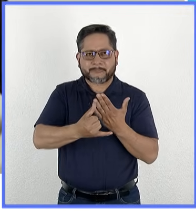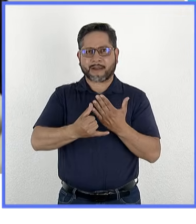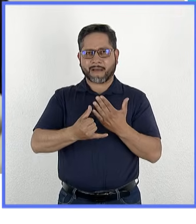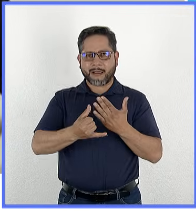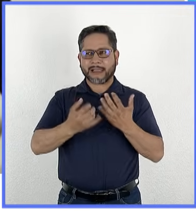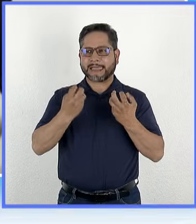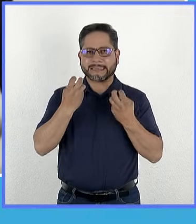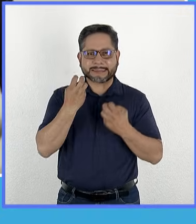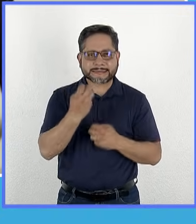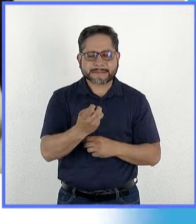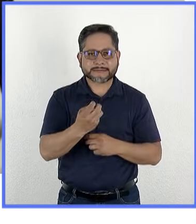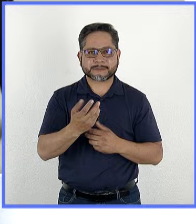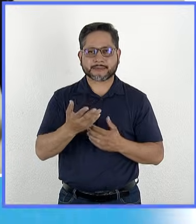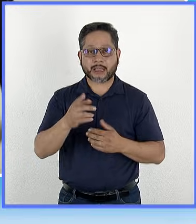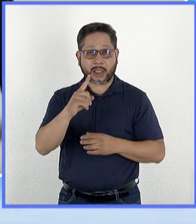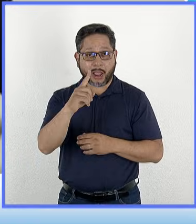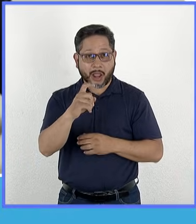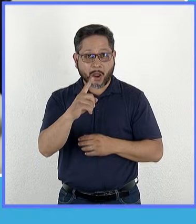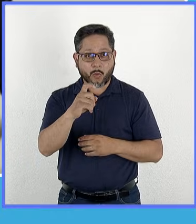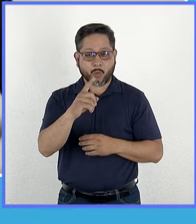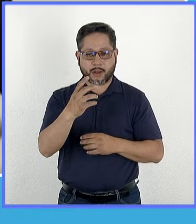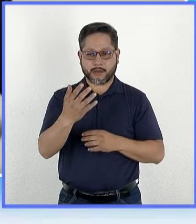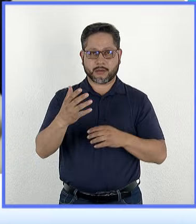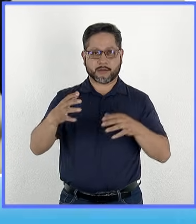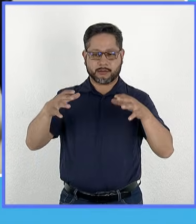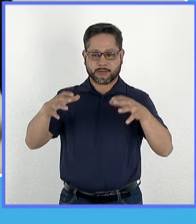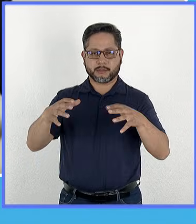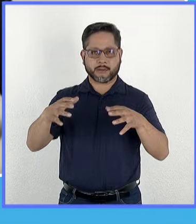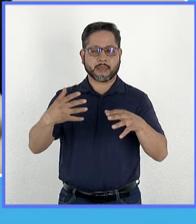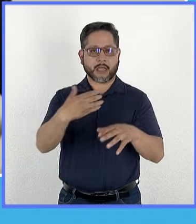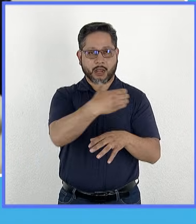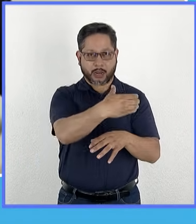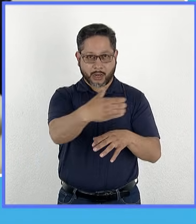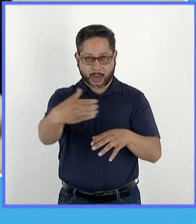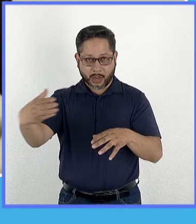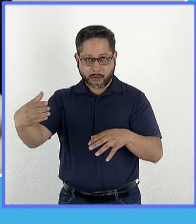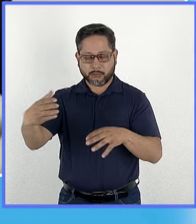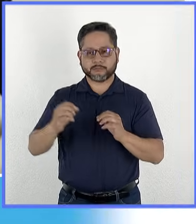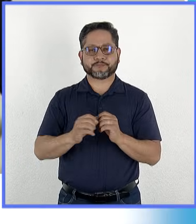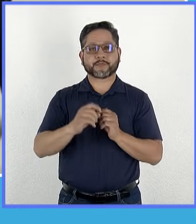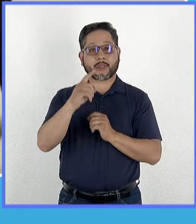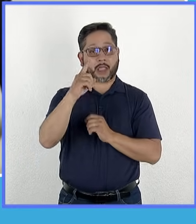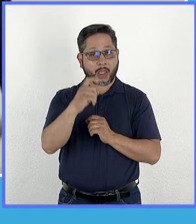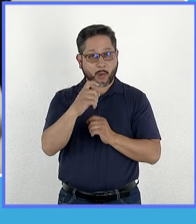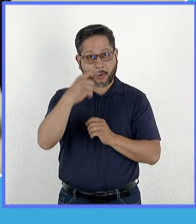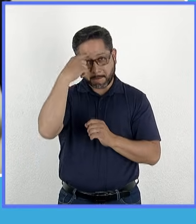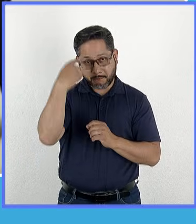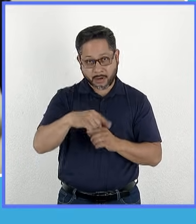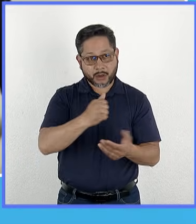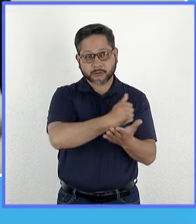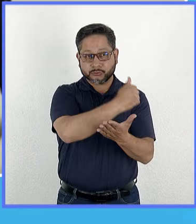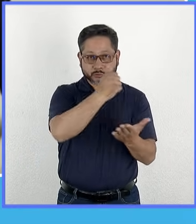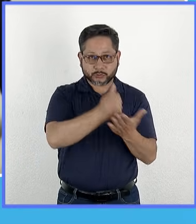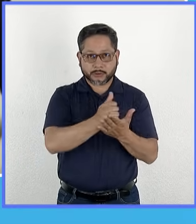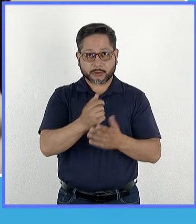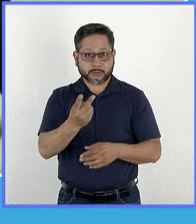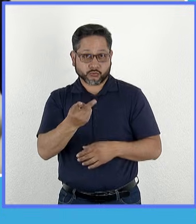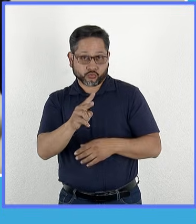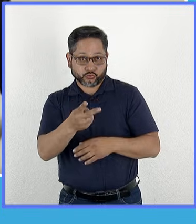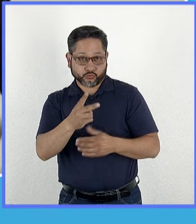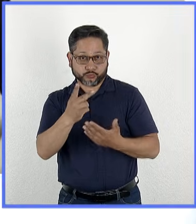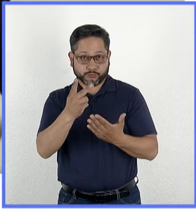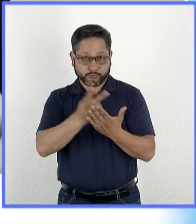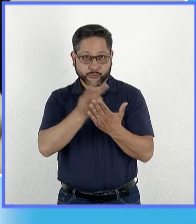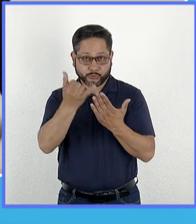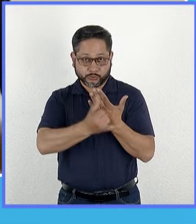esta interacción entre el agua que nosotros le llamamos de agrícola y el agua para las ciudades. Y es que estos 2 proyectos que te